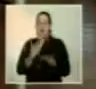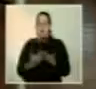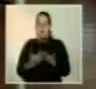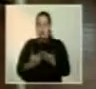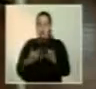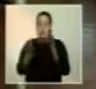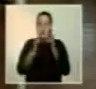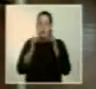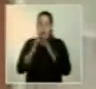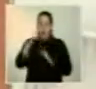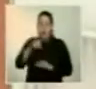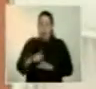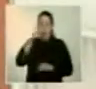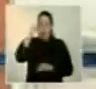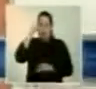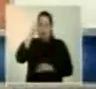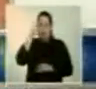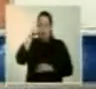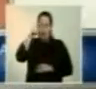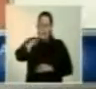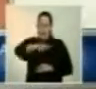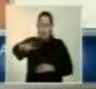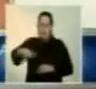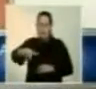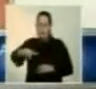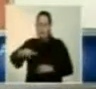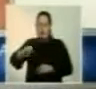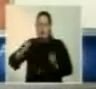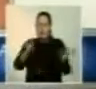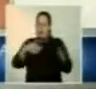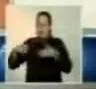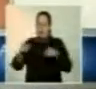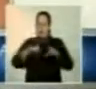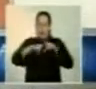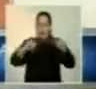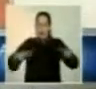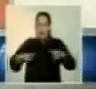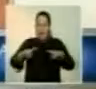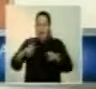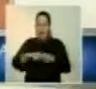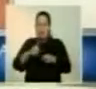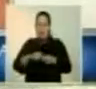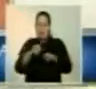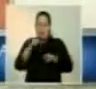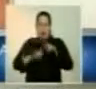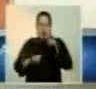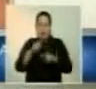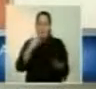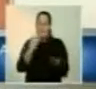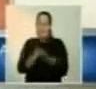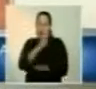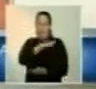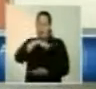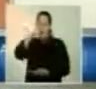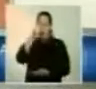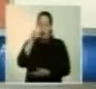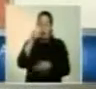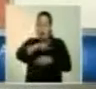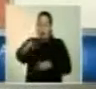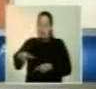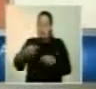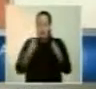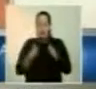el día de hoy habitantes de brisas del lago esto al sur de maracay realizaron una serie de peticiones a las autoridades esto